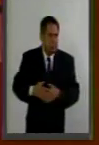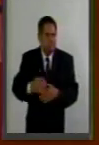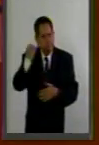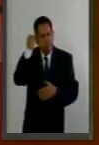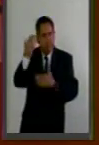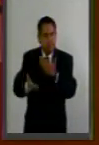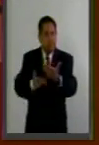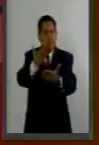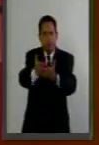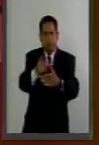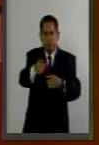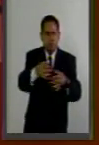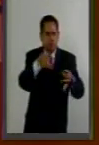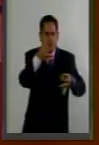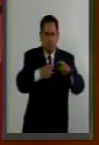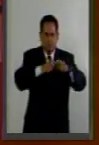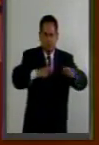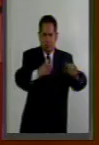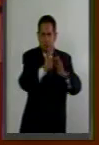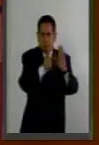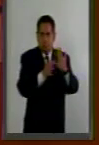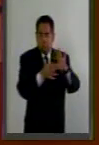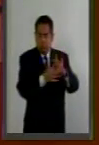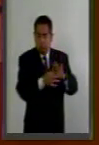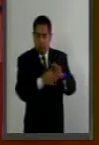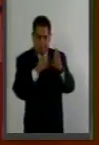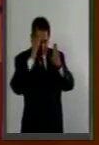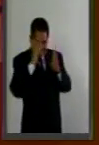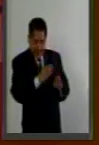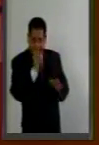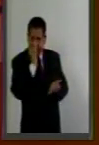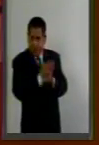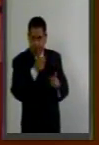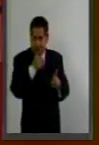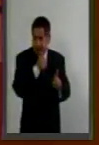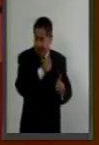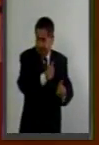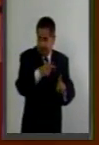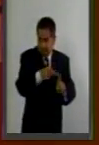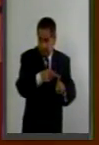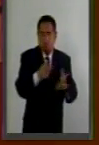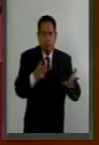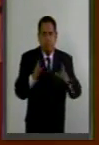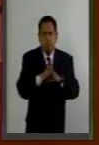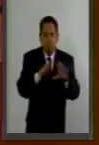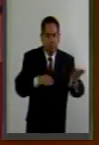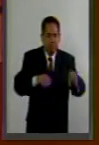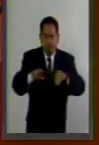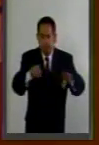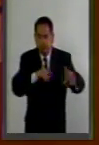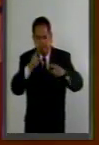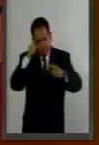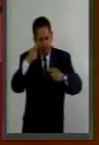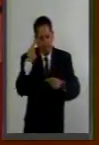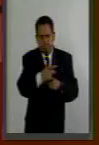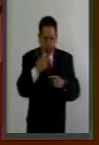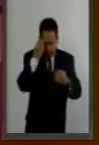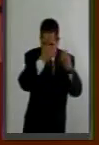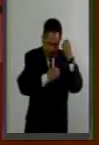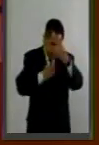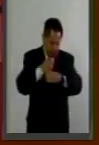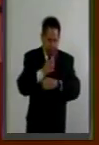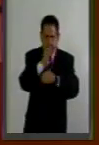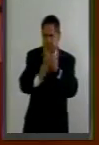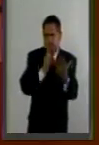Tribunal Constitucional pueda atraer para su conocimiento los amparos en revisión para su